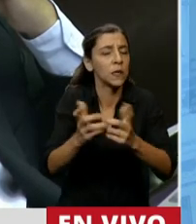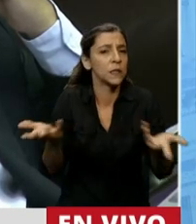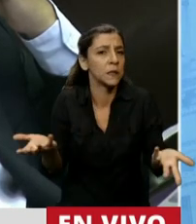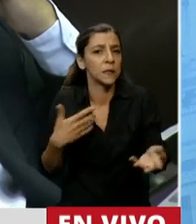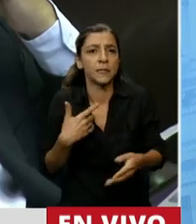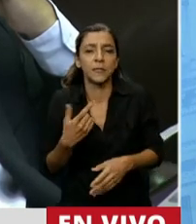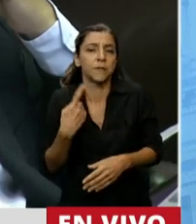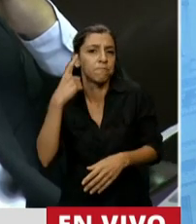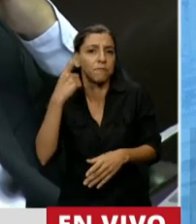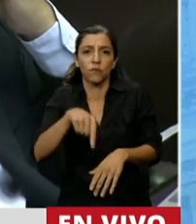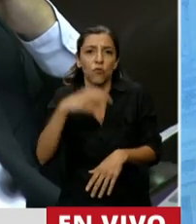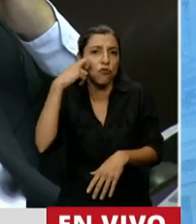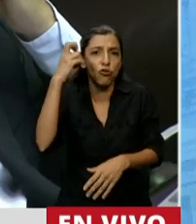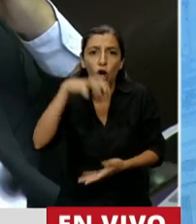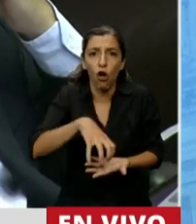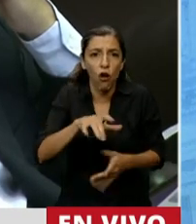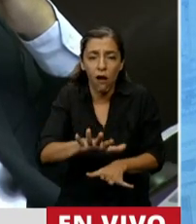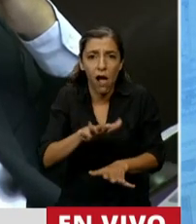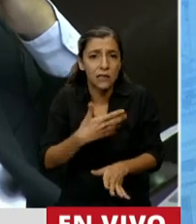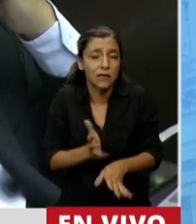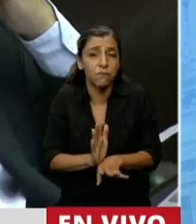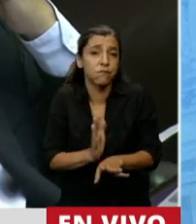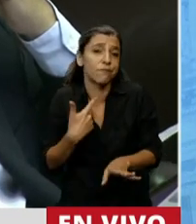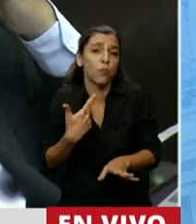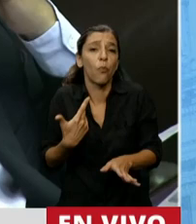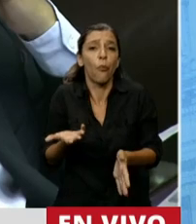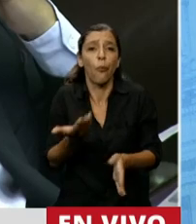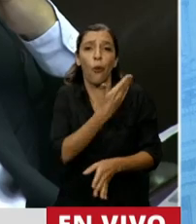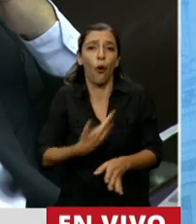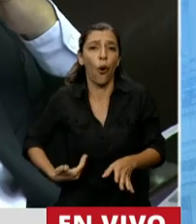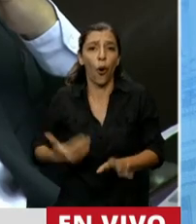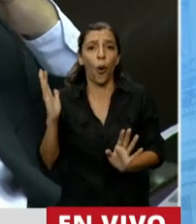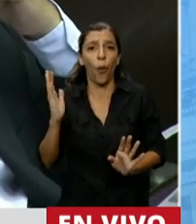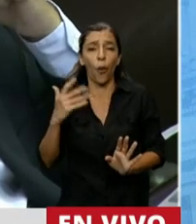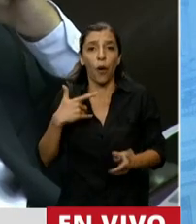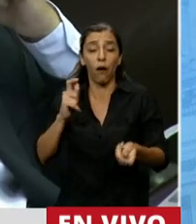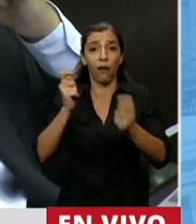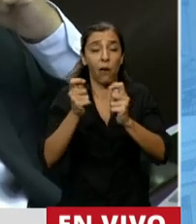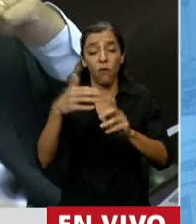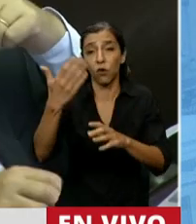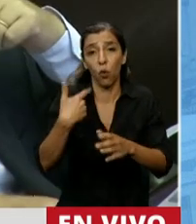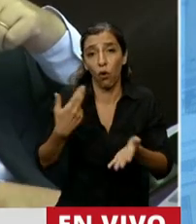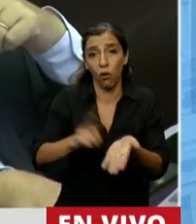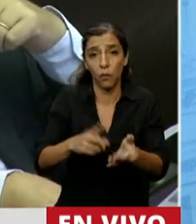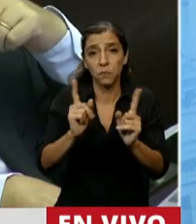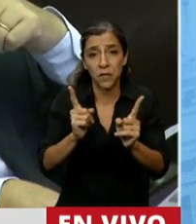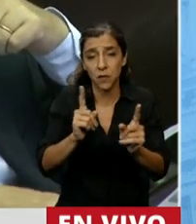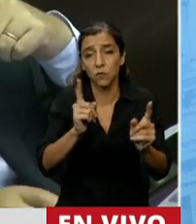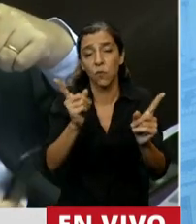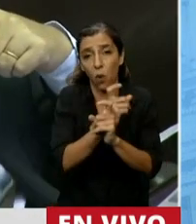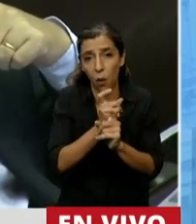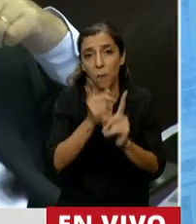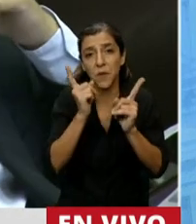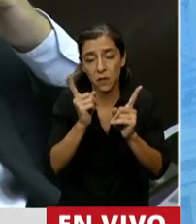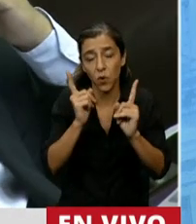Poder Ejecutivo de cada fuerza política que le toca gobernar en la Nación, vamos a seguir teniendo estos problemas que tienen que ver con